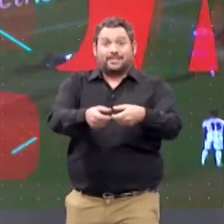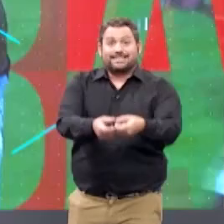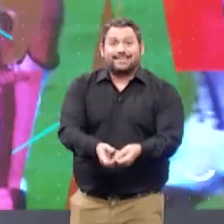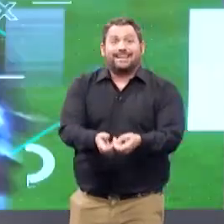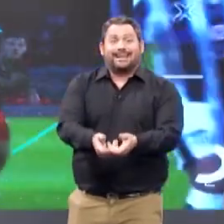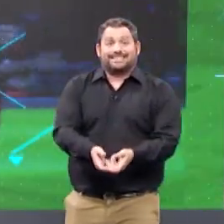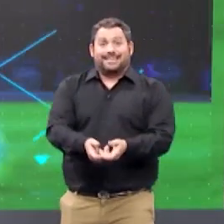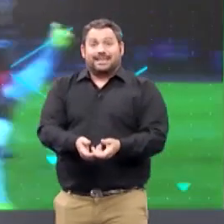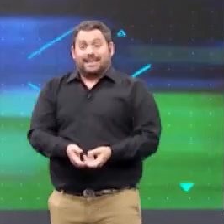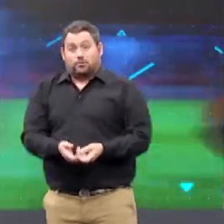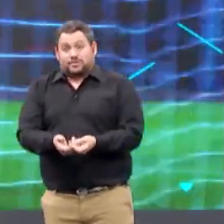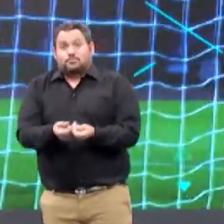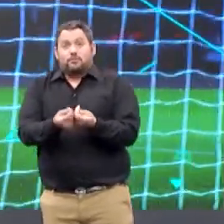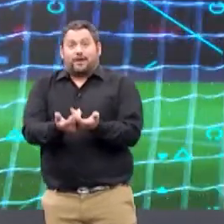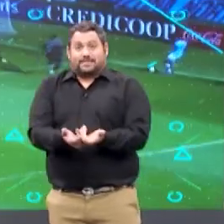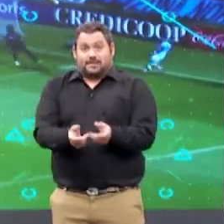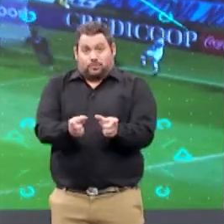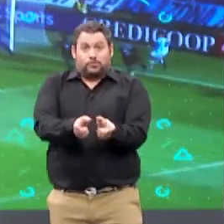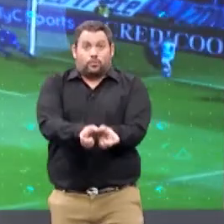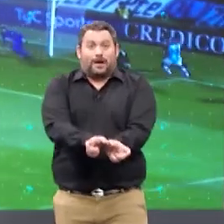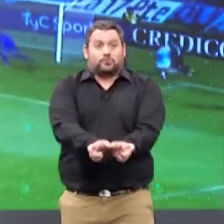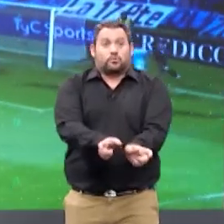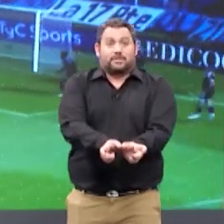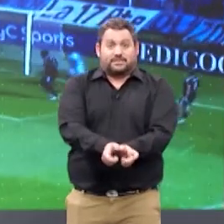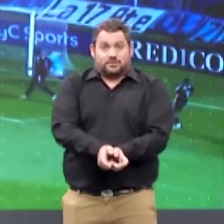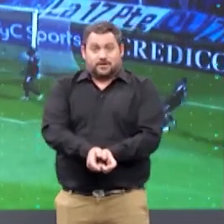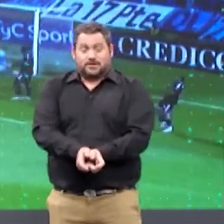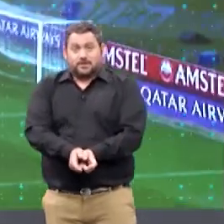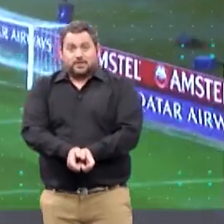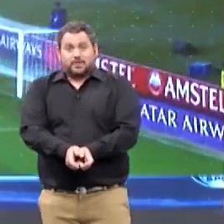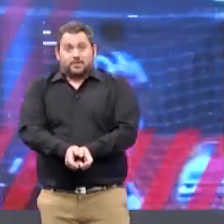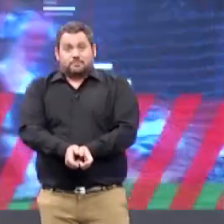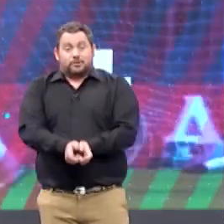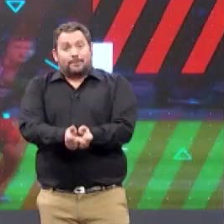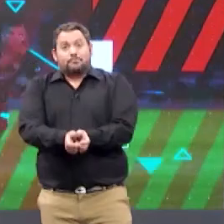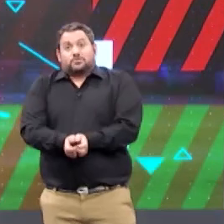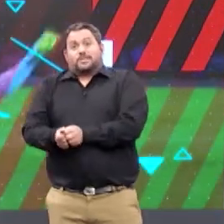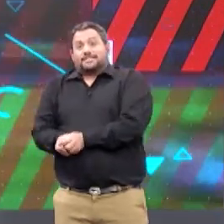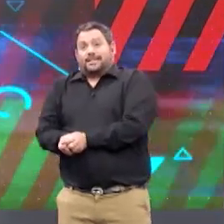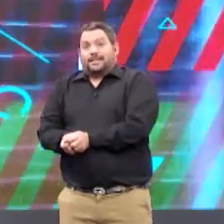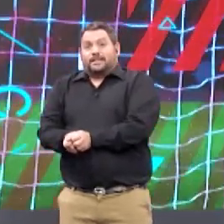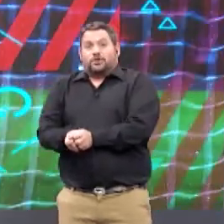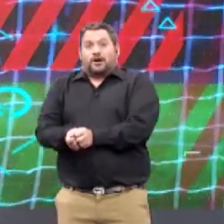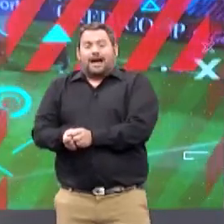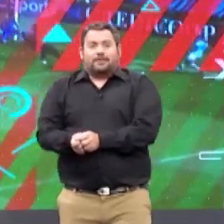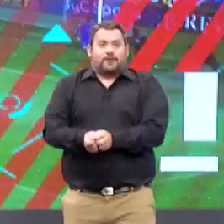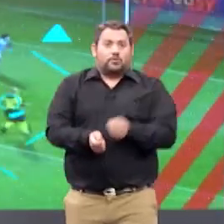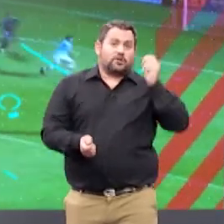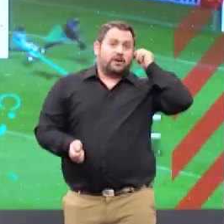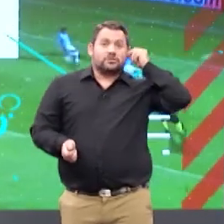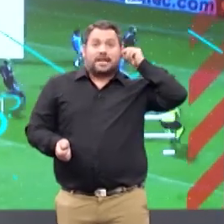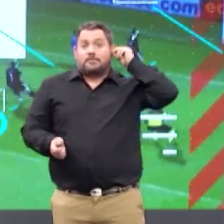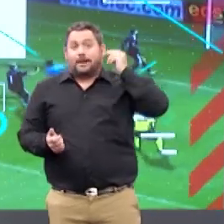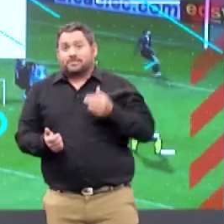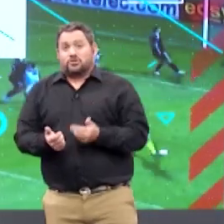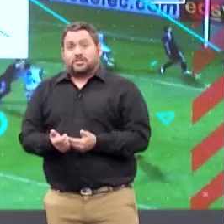en donde Talleres le hace las cosas muy fácil, que es cuando jugás con tu doble cinco. Pero también pienso en Talleres y digo, Alan Franco